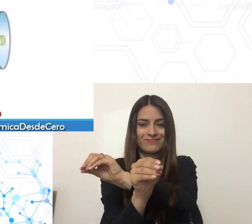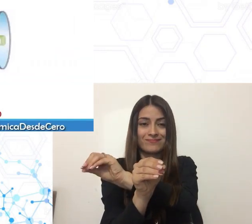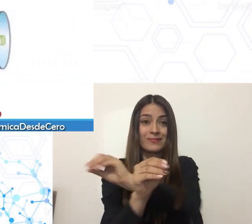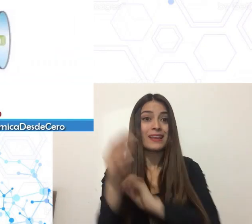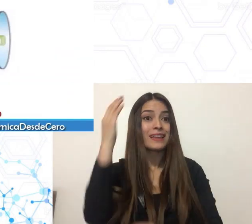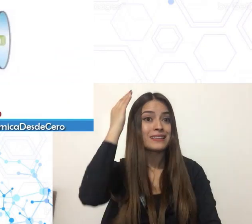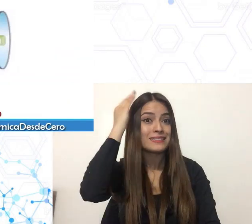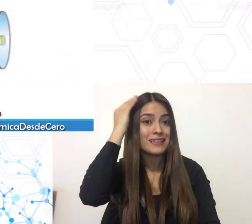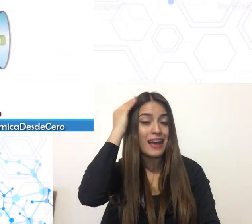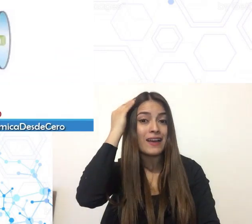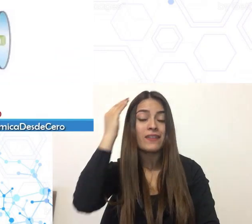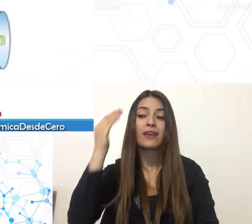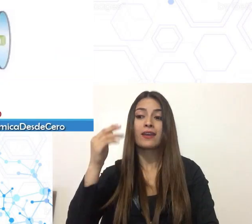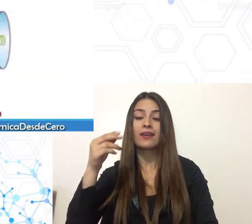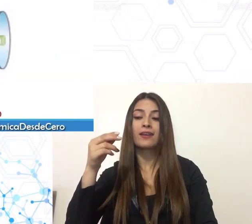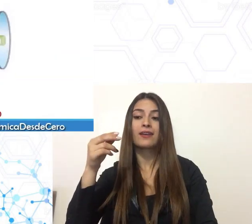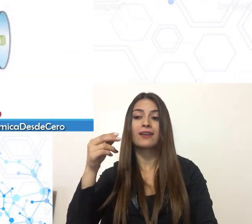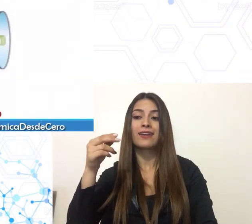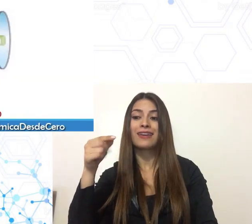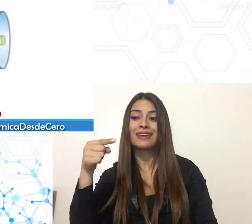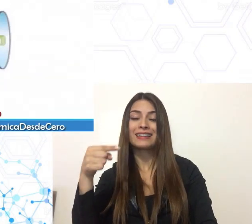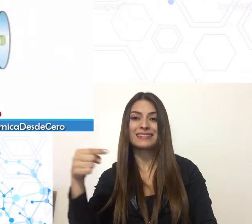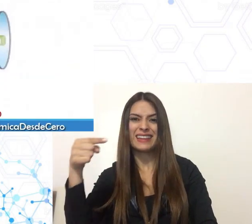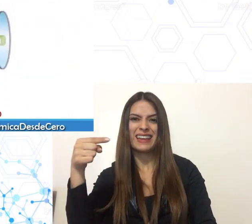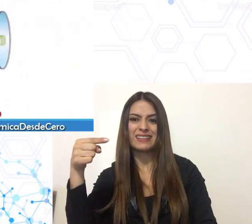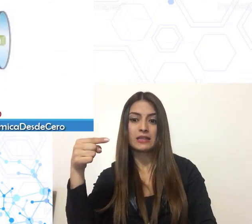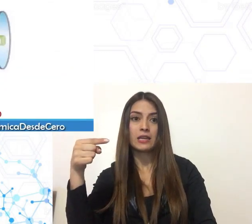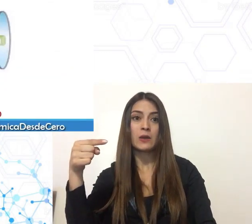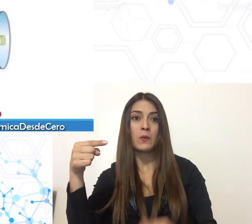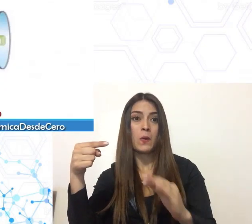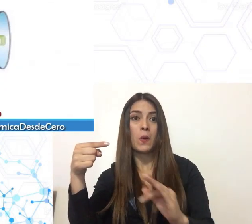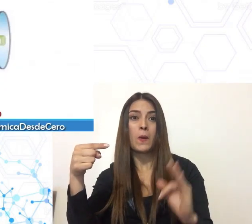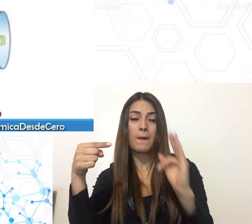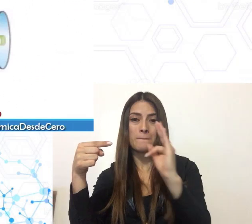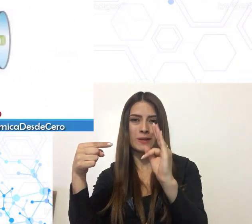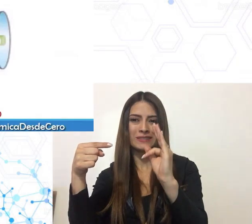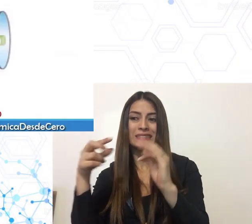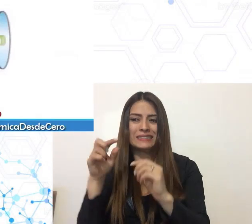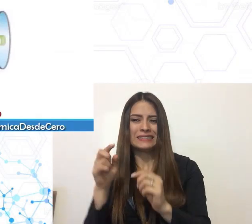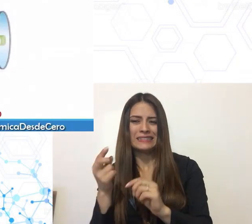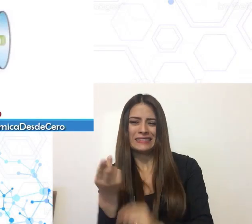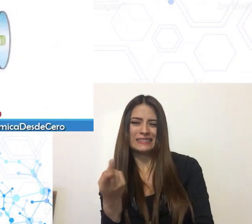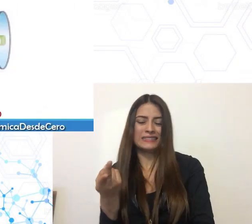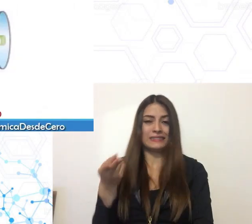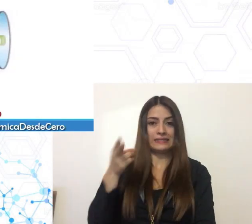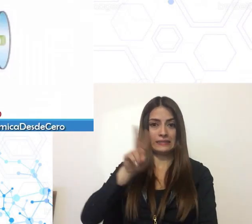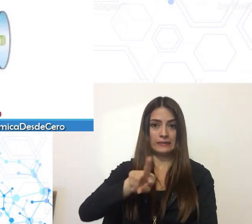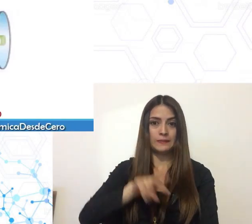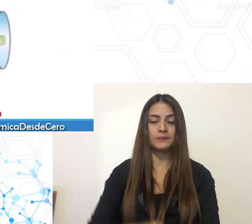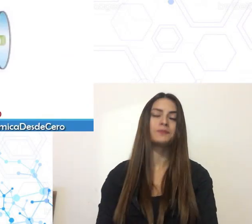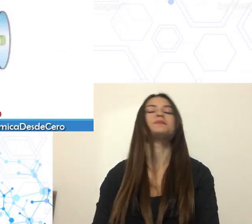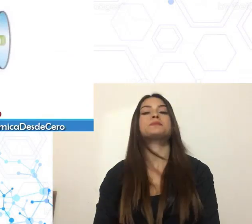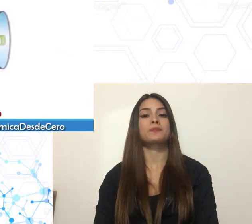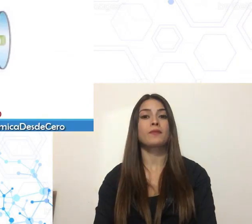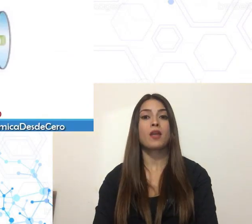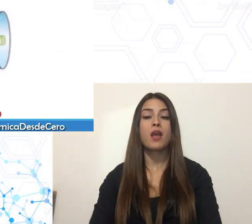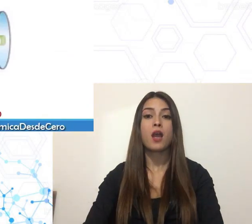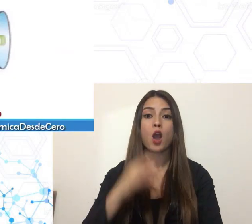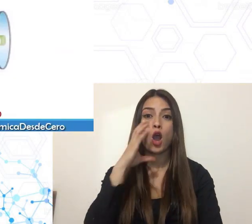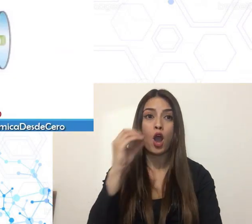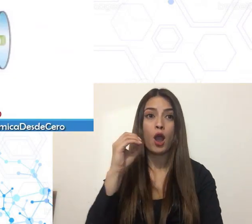ubicó el ánodo. Recordemos que el cátodo está cargado negativo y el ánodo está cargado positivo. ¿Qué observó